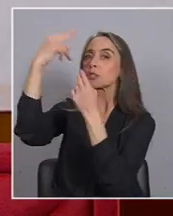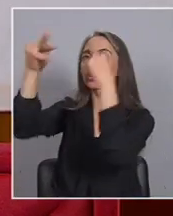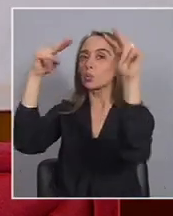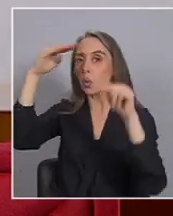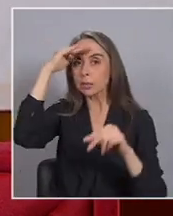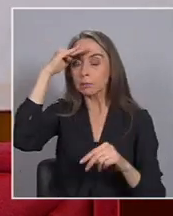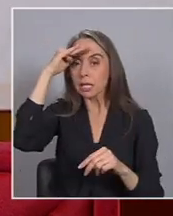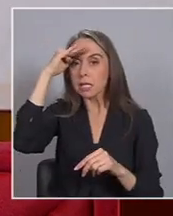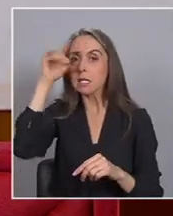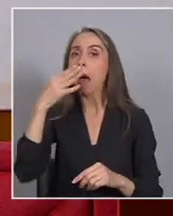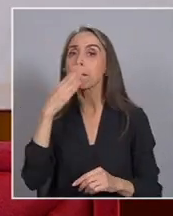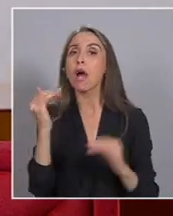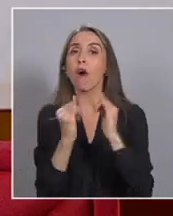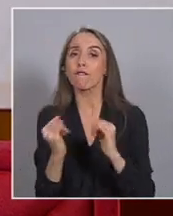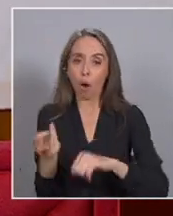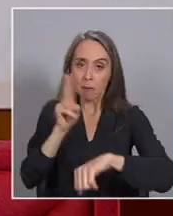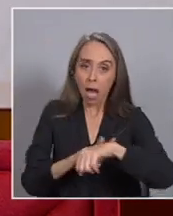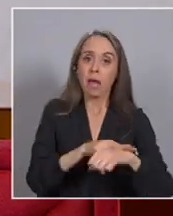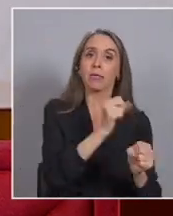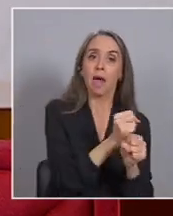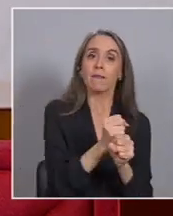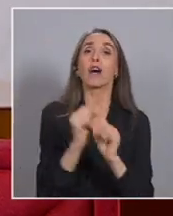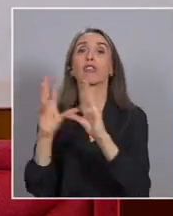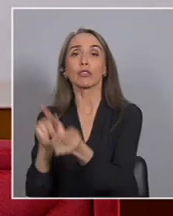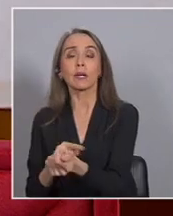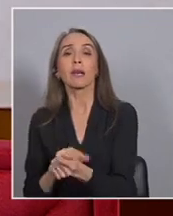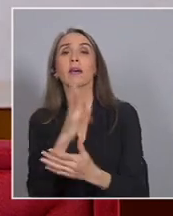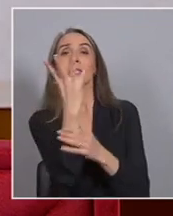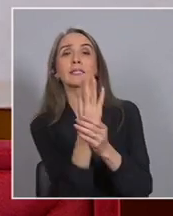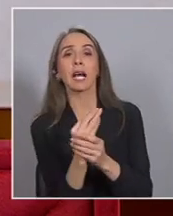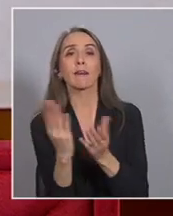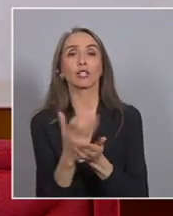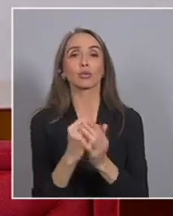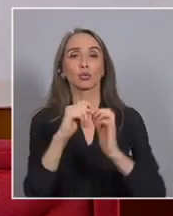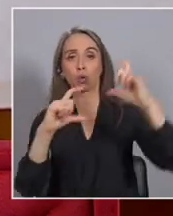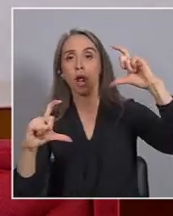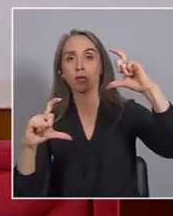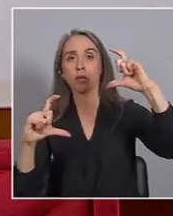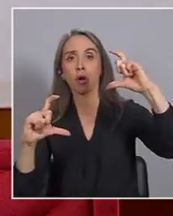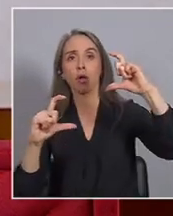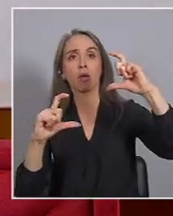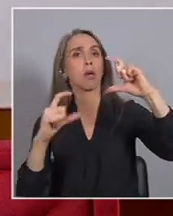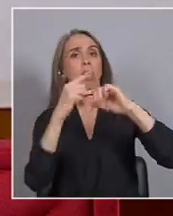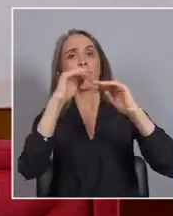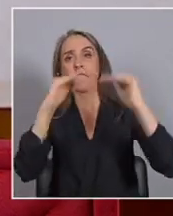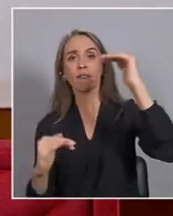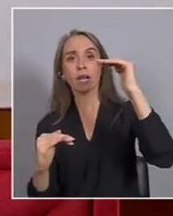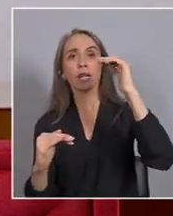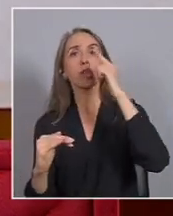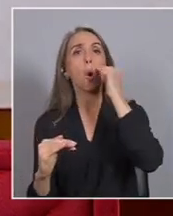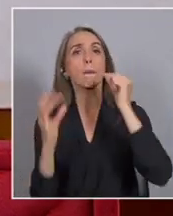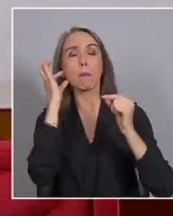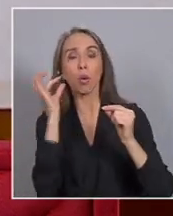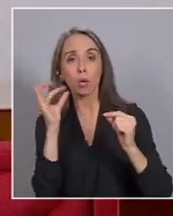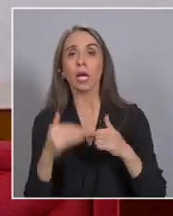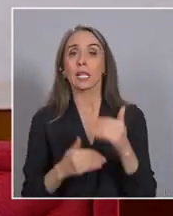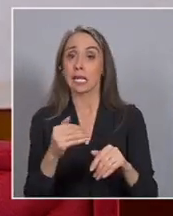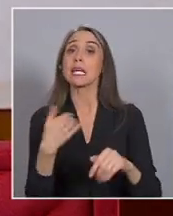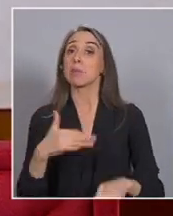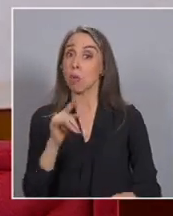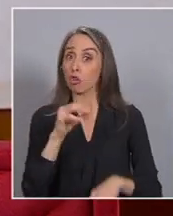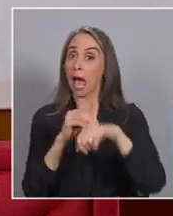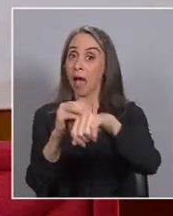mejor forma para terminar con la desigualdad de salarios entre hombres y mujeres, y también, muy importante, para avanzar en algo que seguimos muy